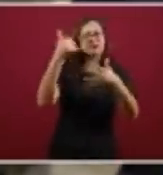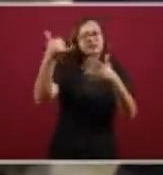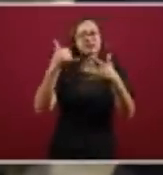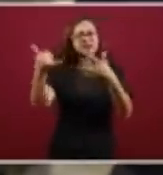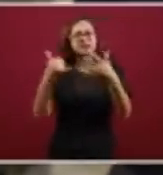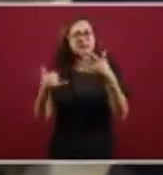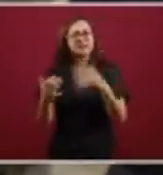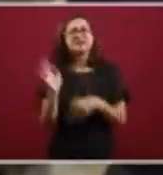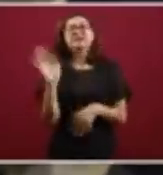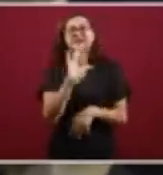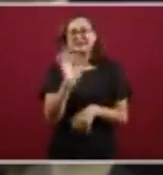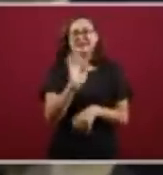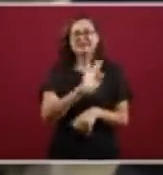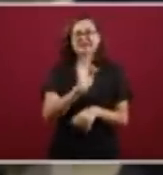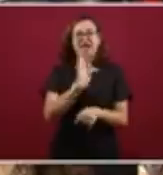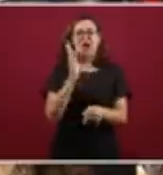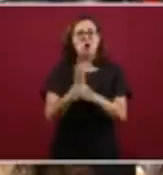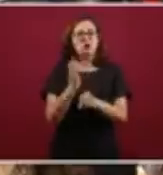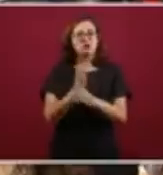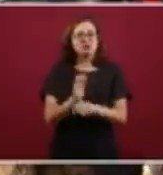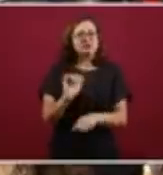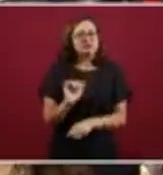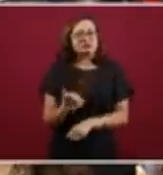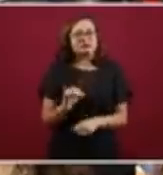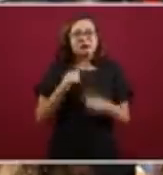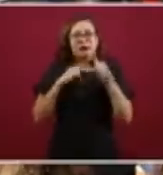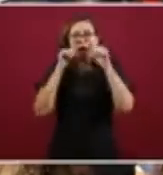van a contestar porque van a tapar el bache.